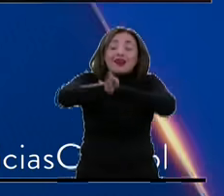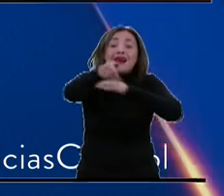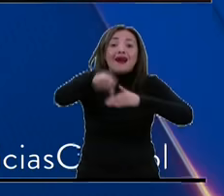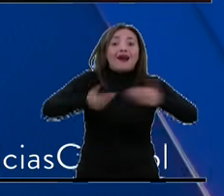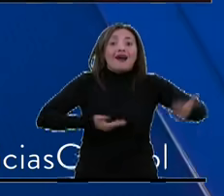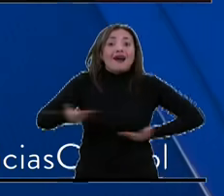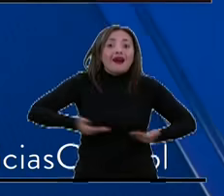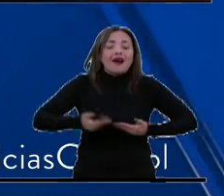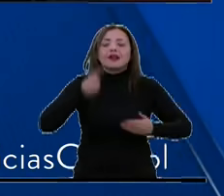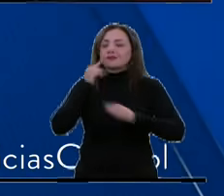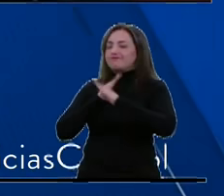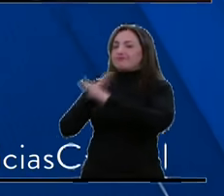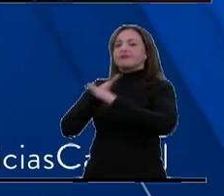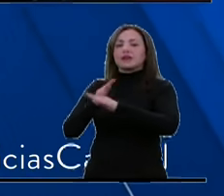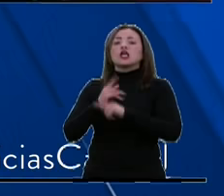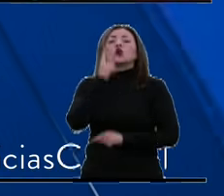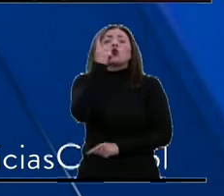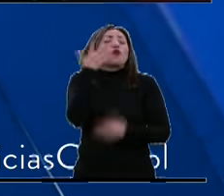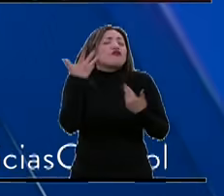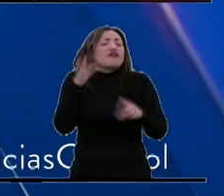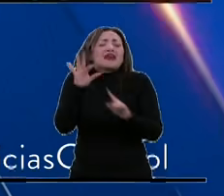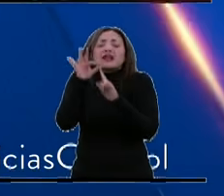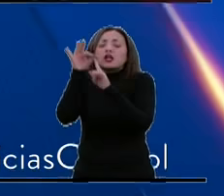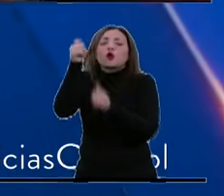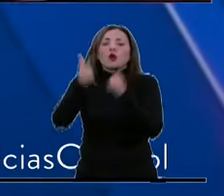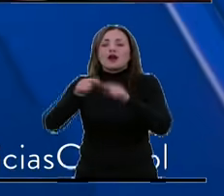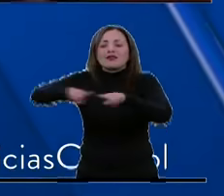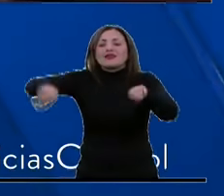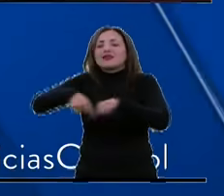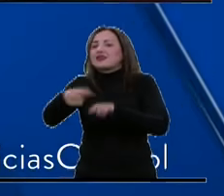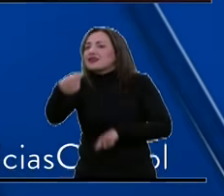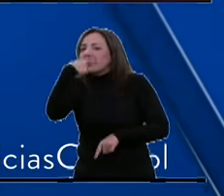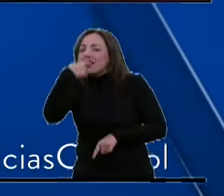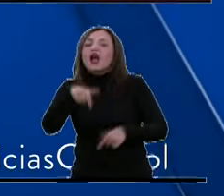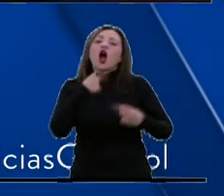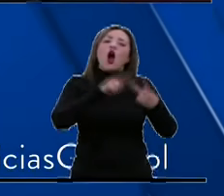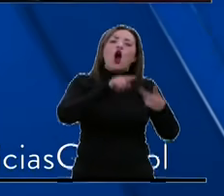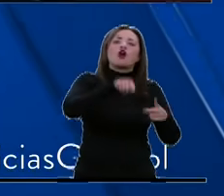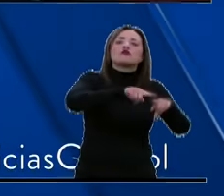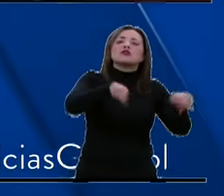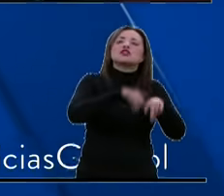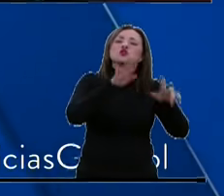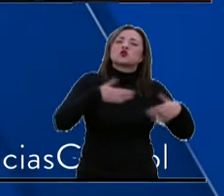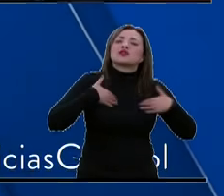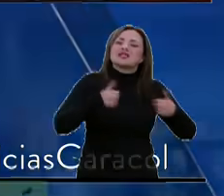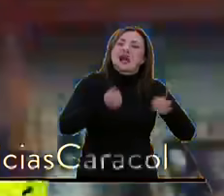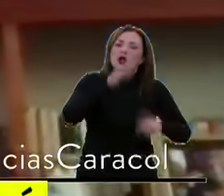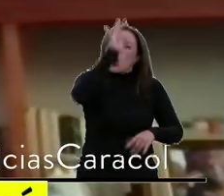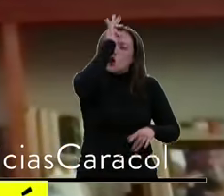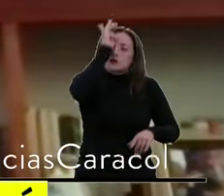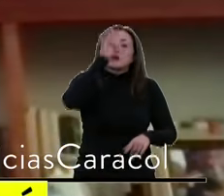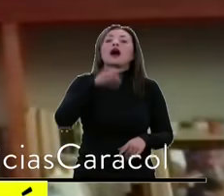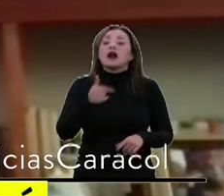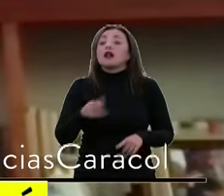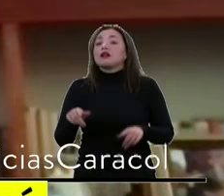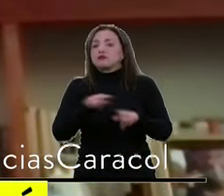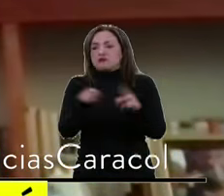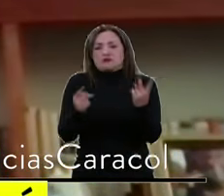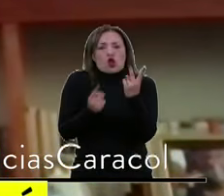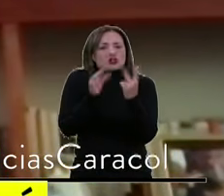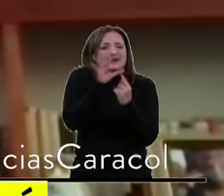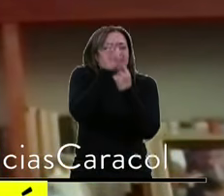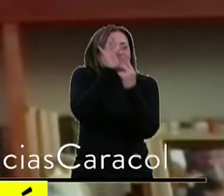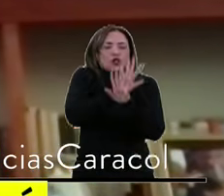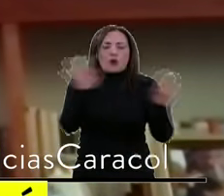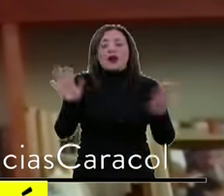actividades que están exceptuados insisto son farc hacia servicios de salud por supuesto de resto todas quedan cobijada esta medida rige